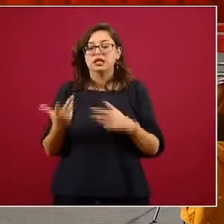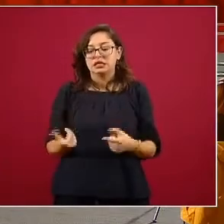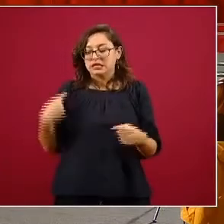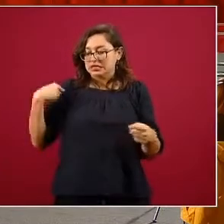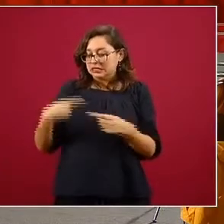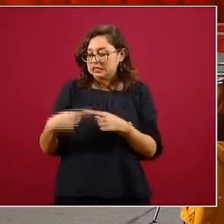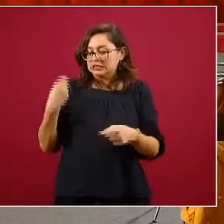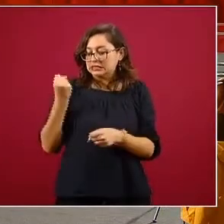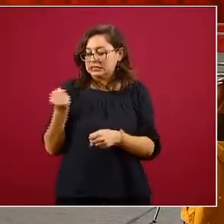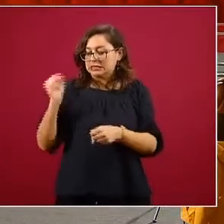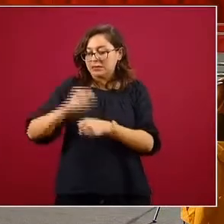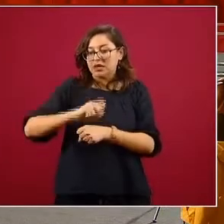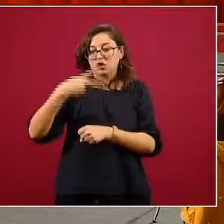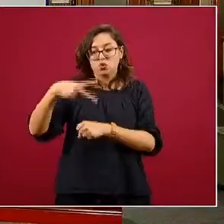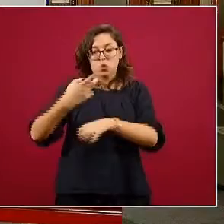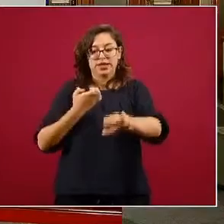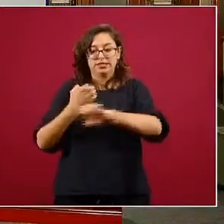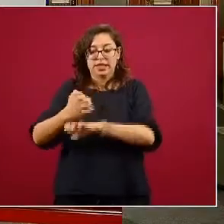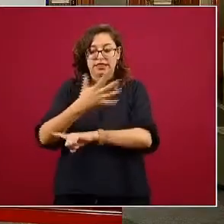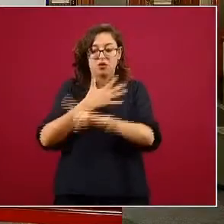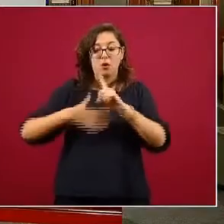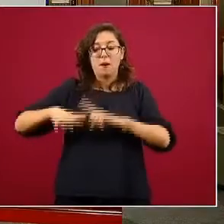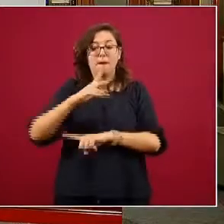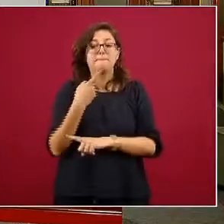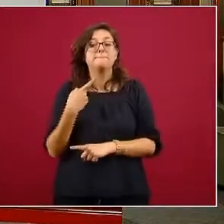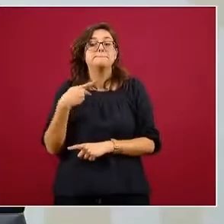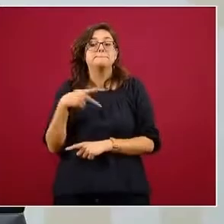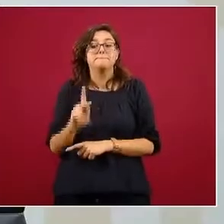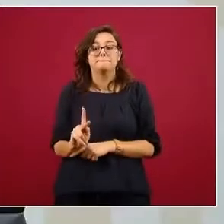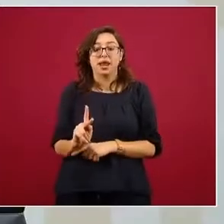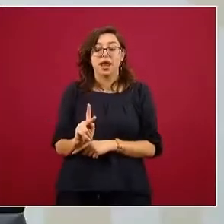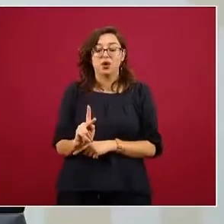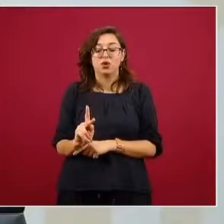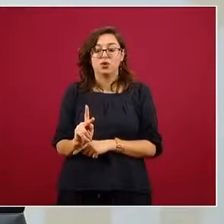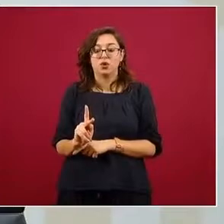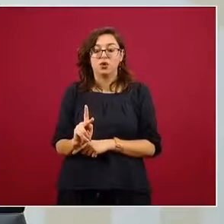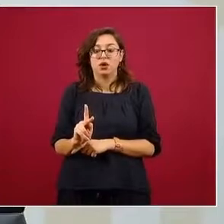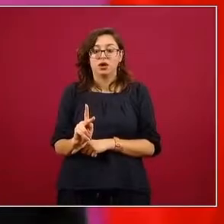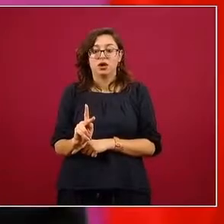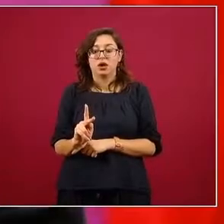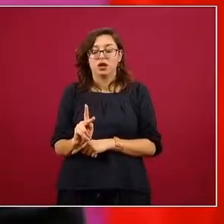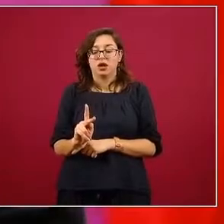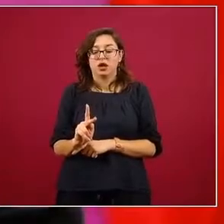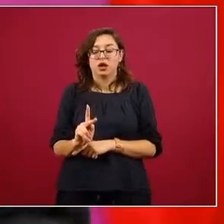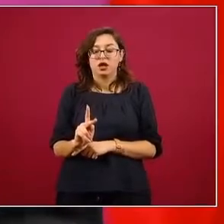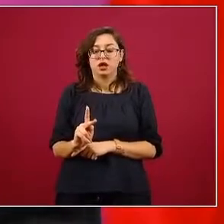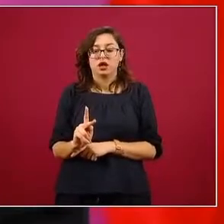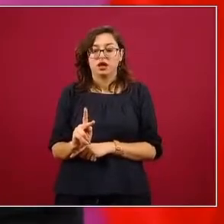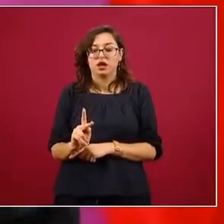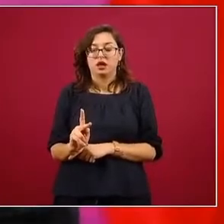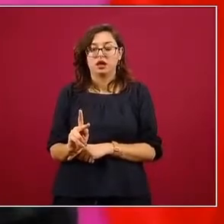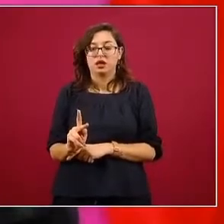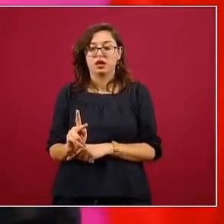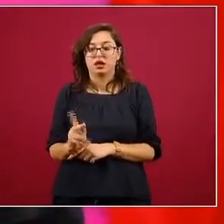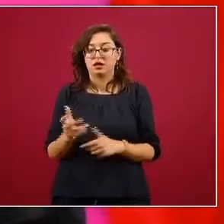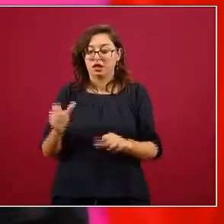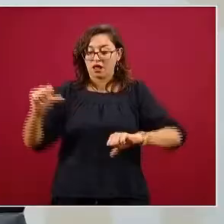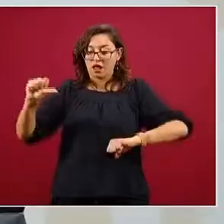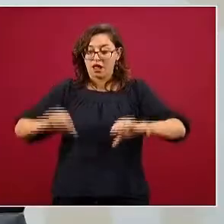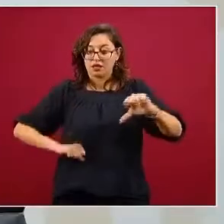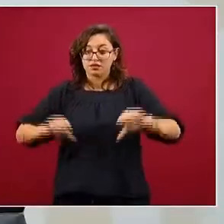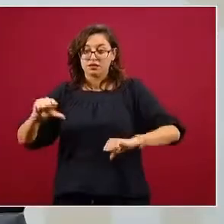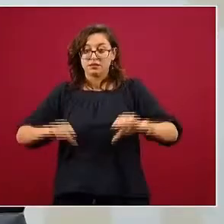que está teniendo la realidad en tu estado. Pero eso no de manera inmediata tiene una correspondencia con las